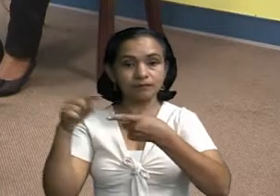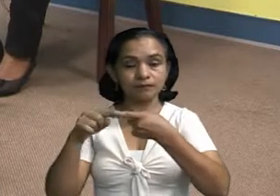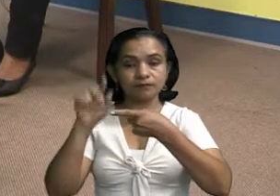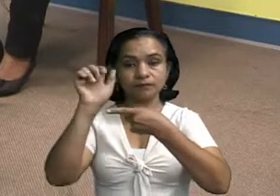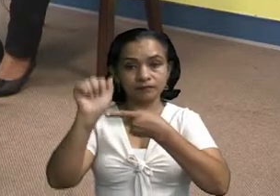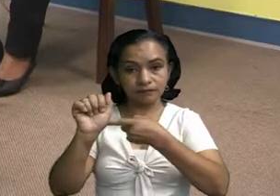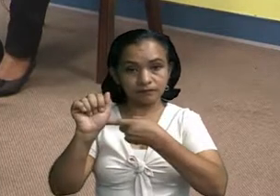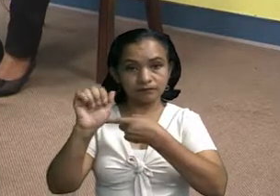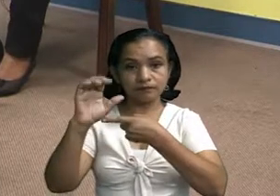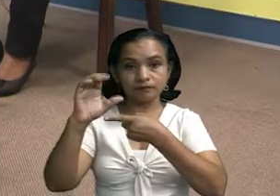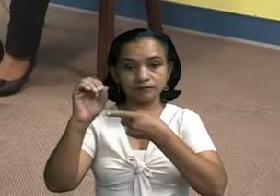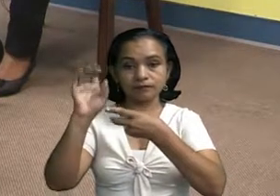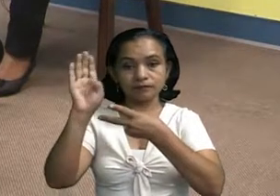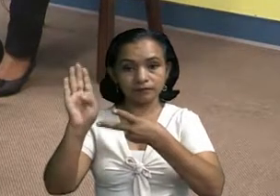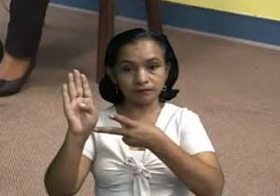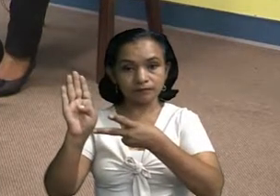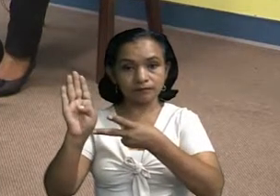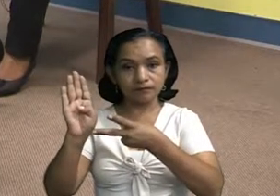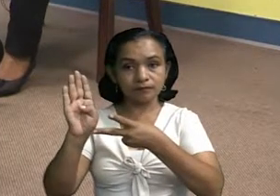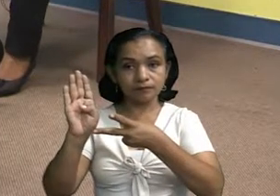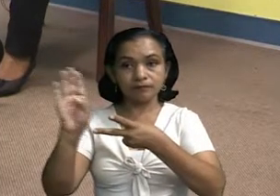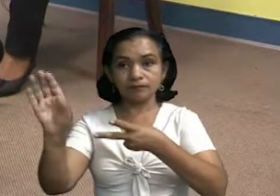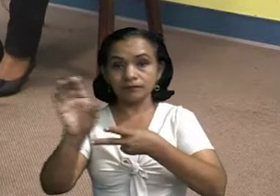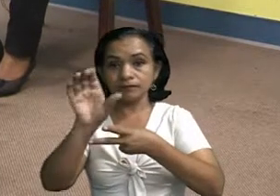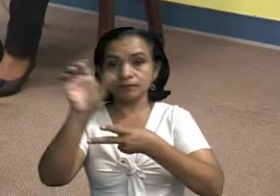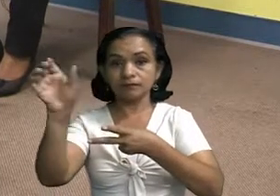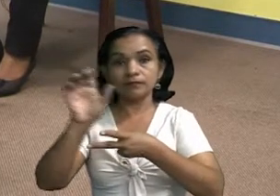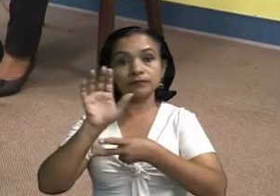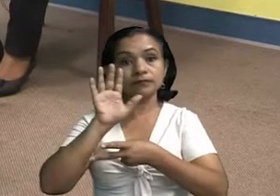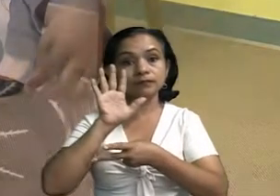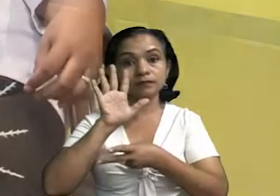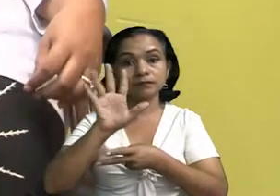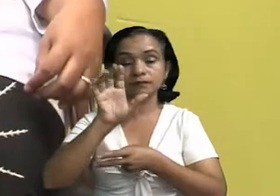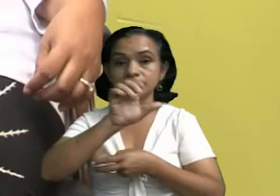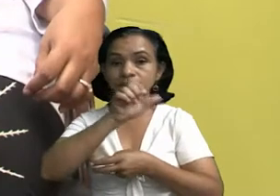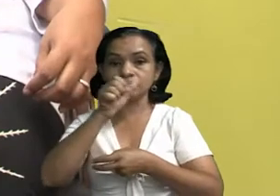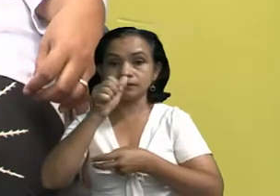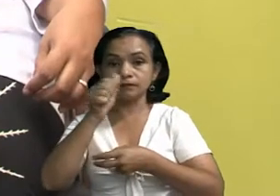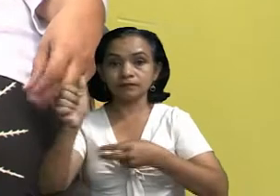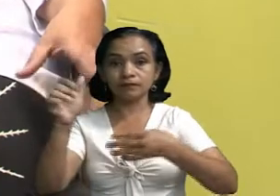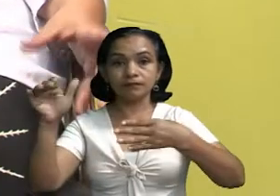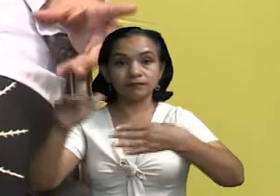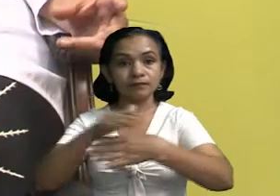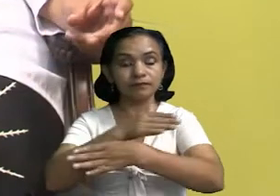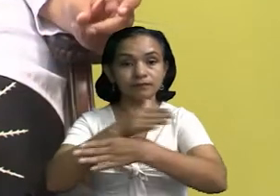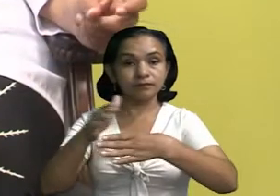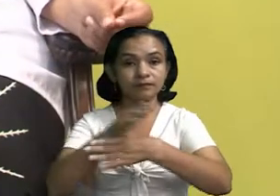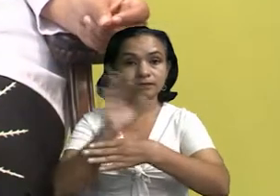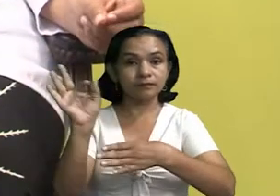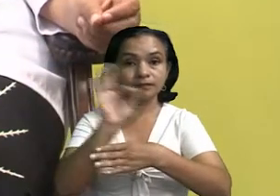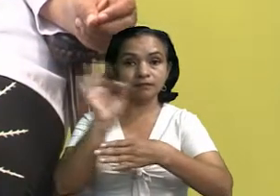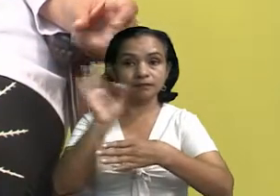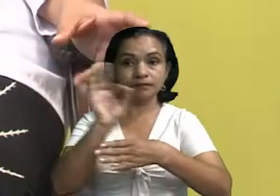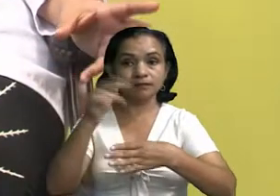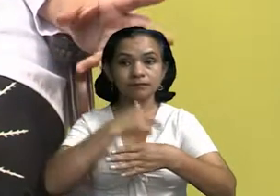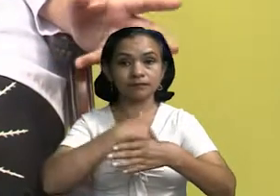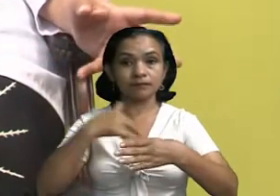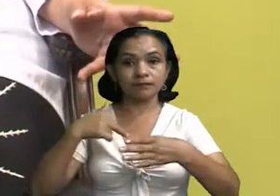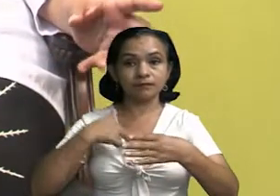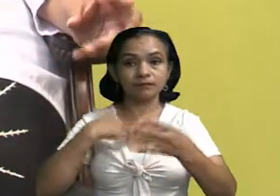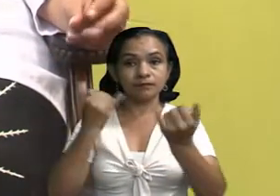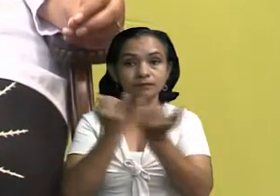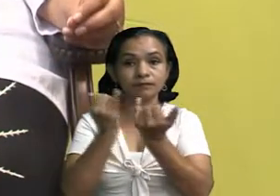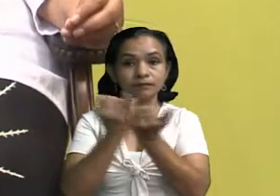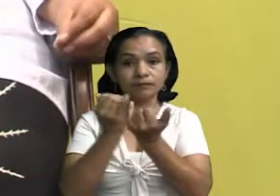A, tipo B, entre otros. Hay casi 56 tipos de estreptococo y la mayoría de ellos viven